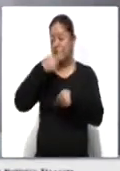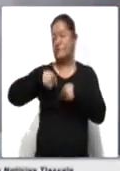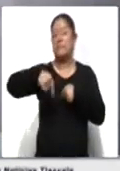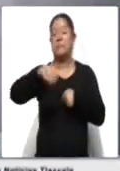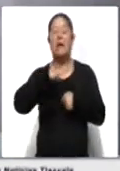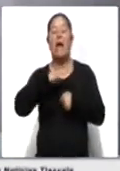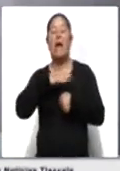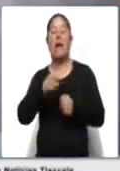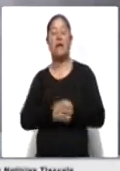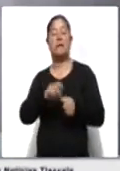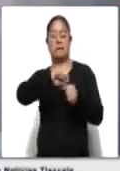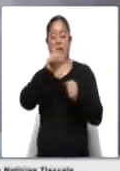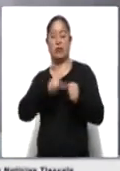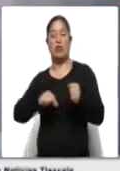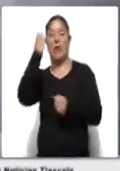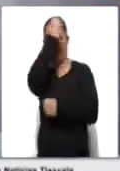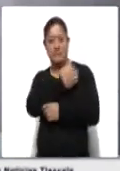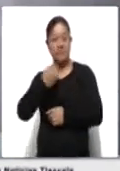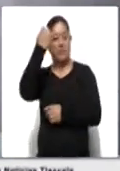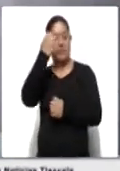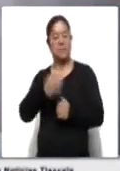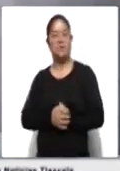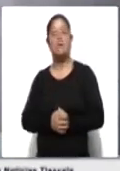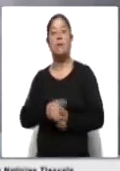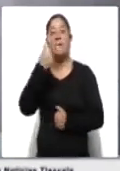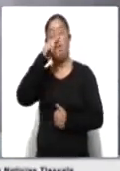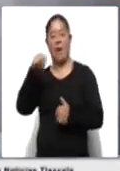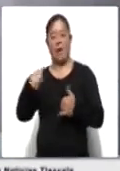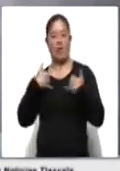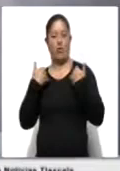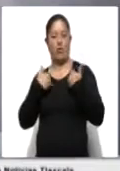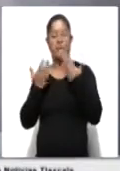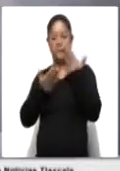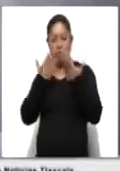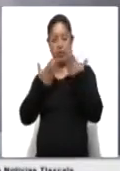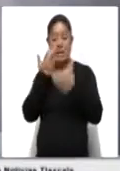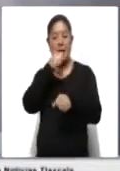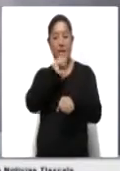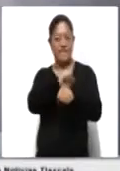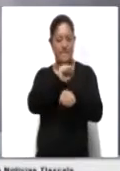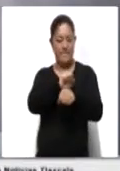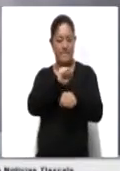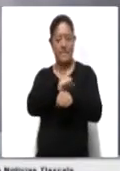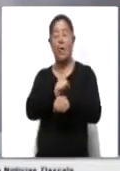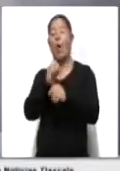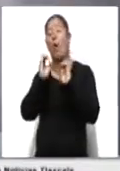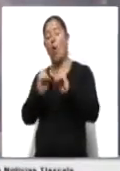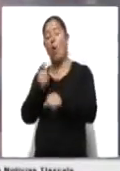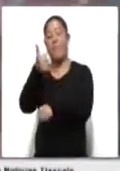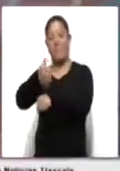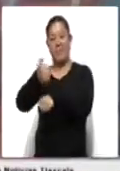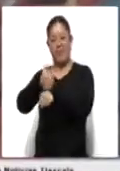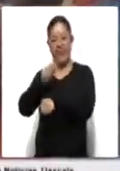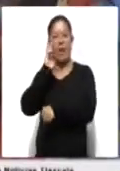la Jornada Nacional de Aplicación de Exámenes para estudiantes de primaria o secundaria. Veamos la información.